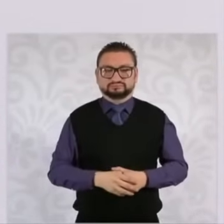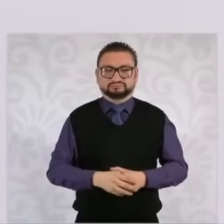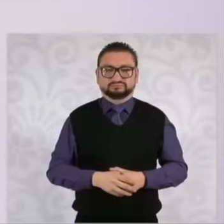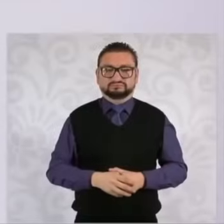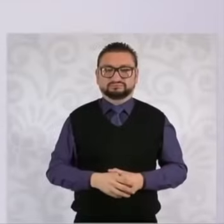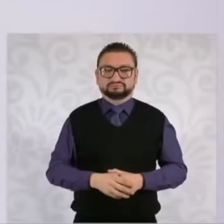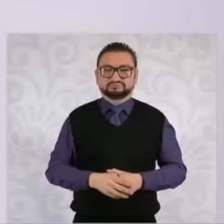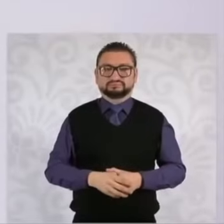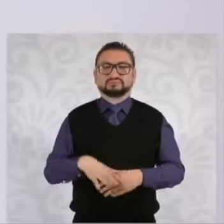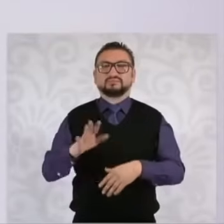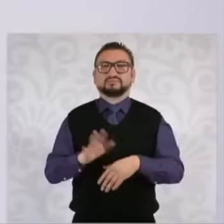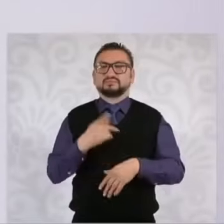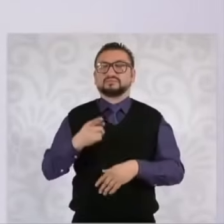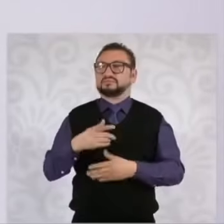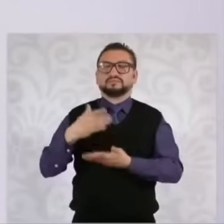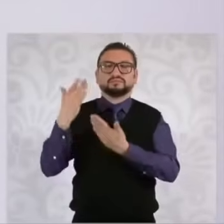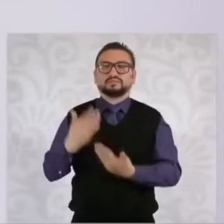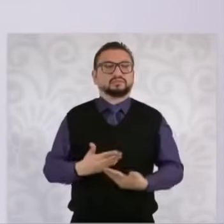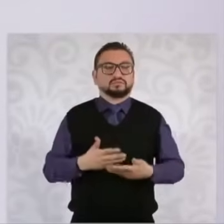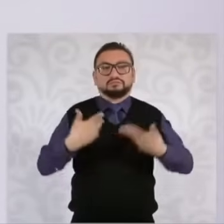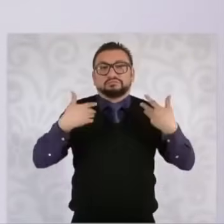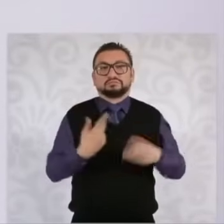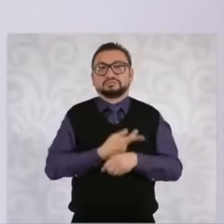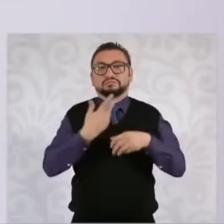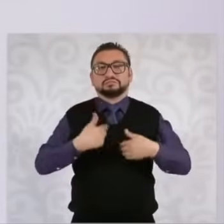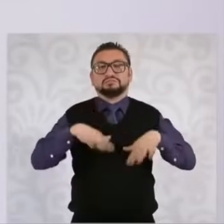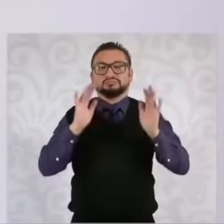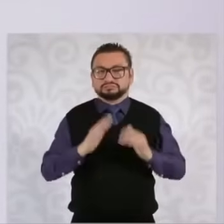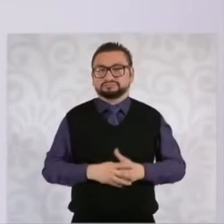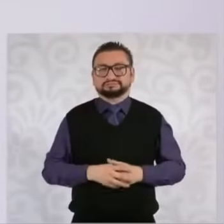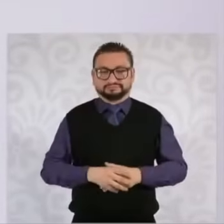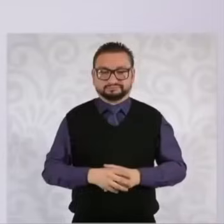Que llegó con el haiga sido como haiga sido.